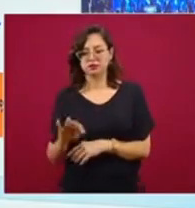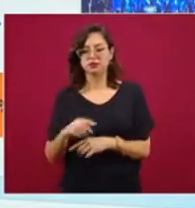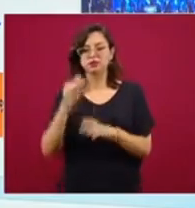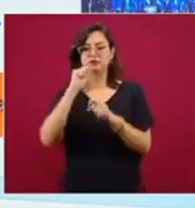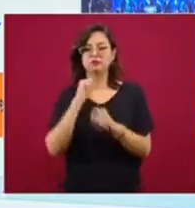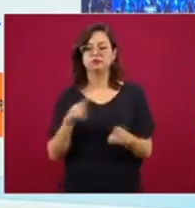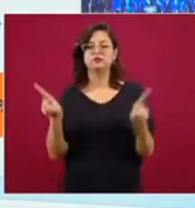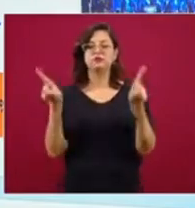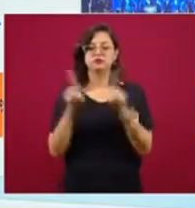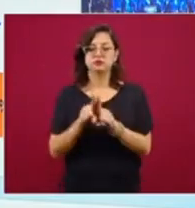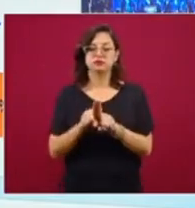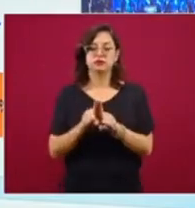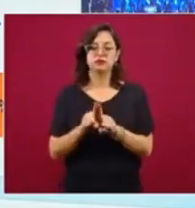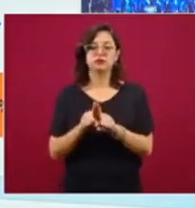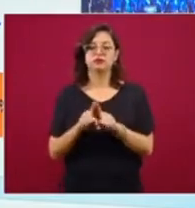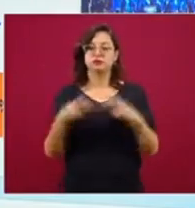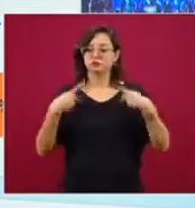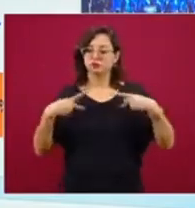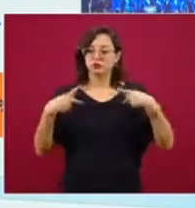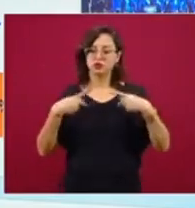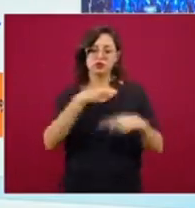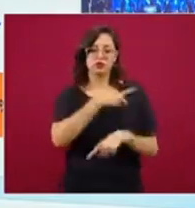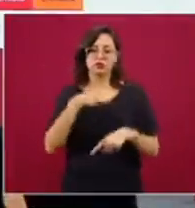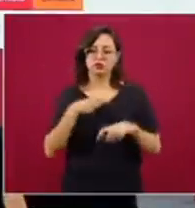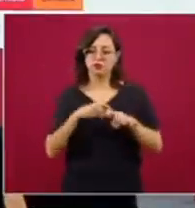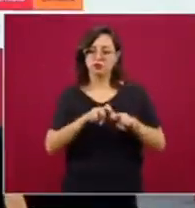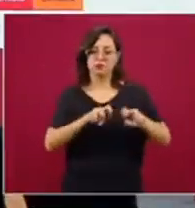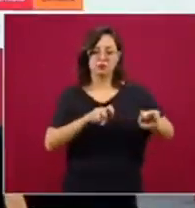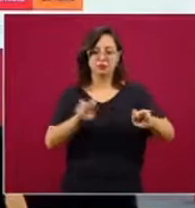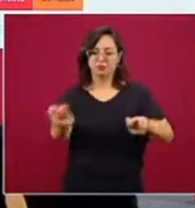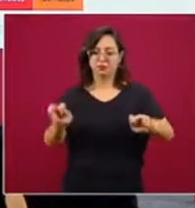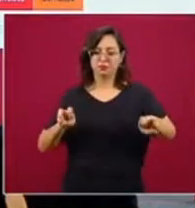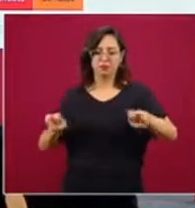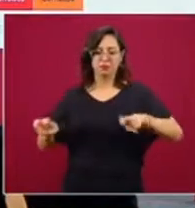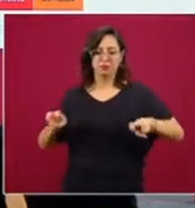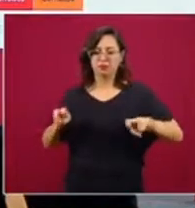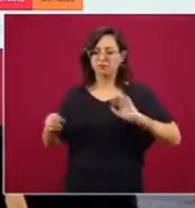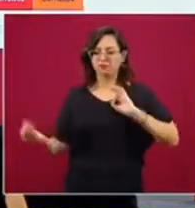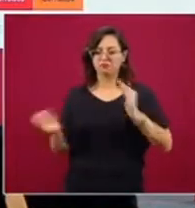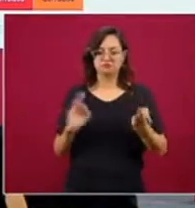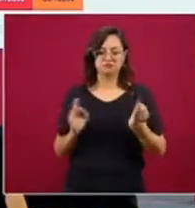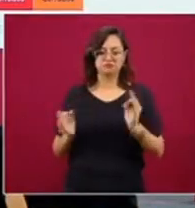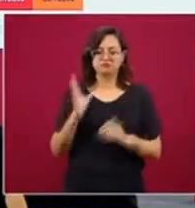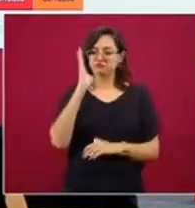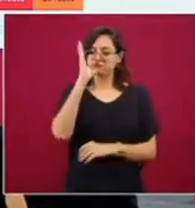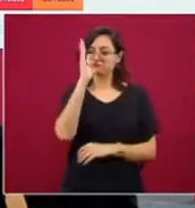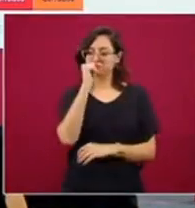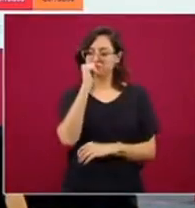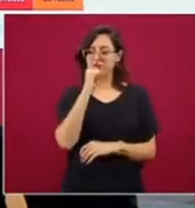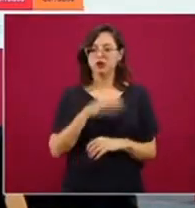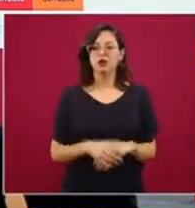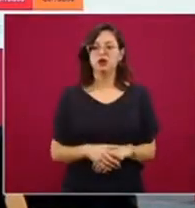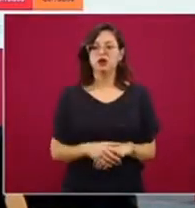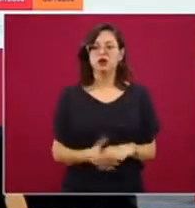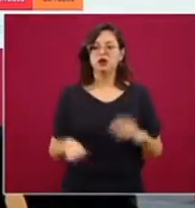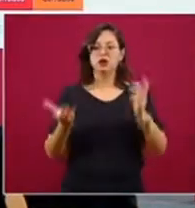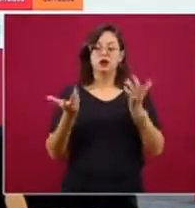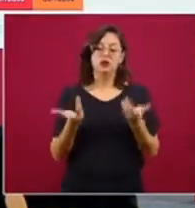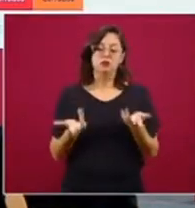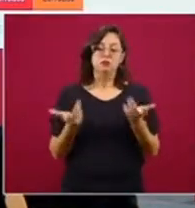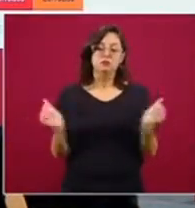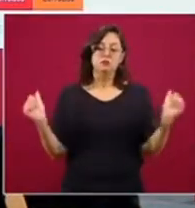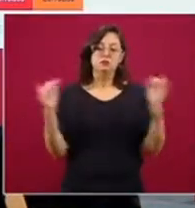lo mismo, dispersas las personas para que no se aproximen unos con otros. Finalmente, espectáculos